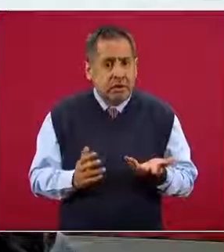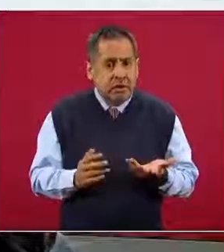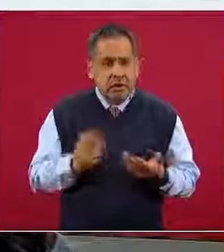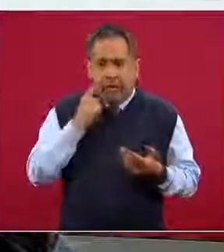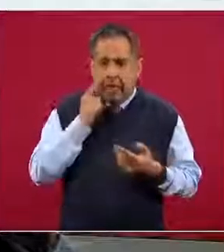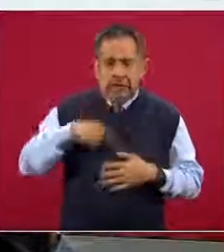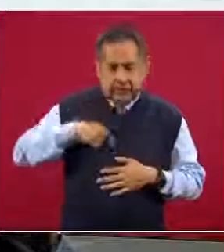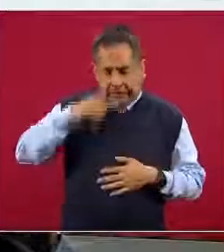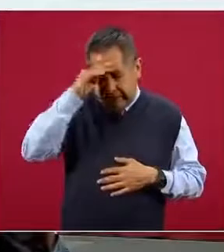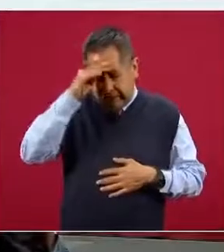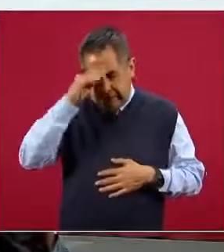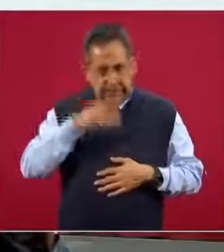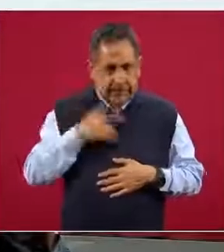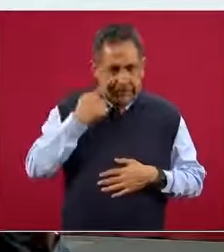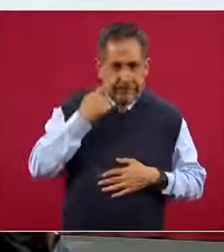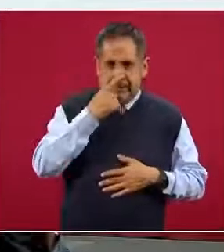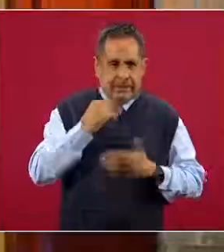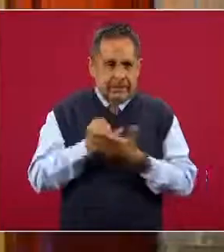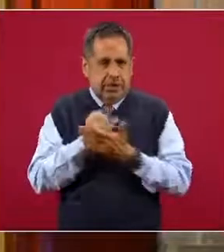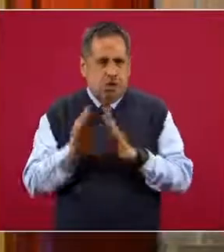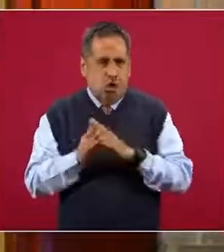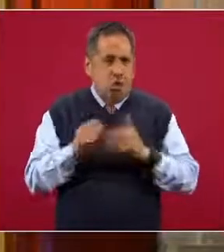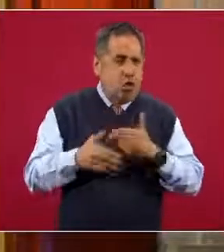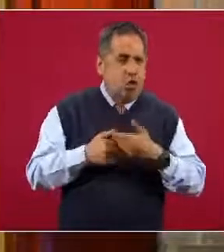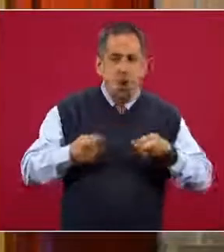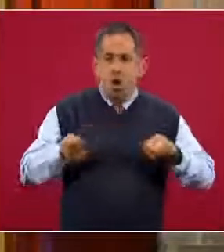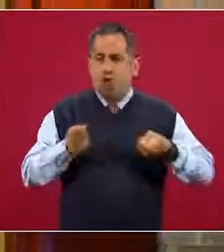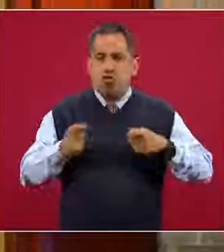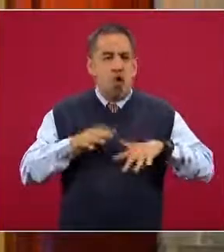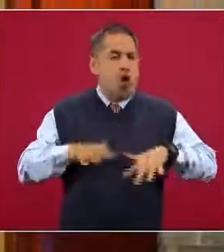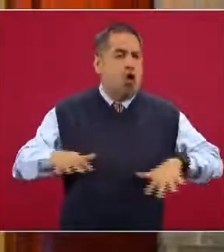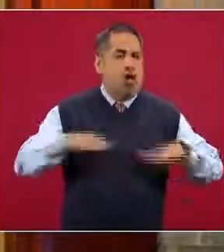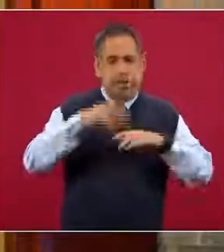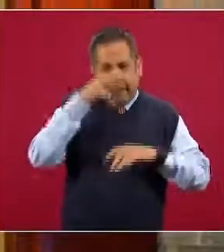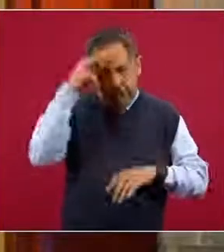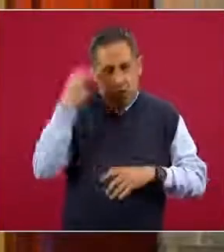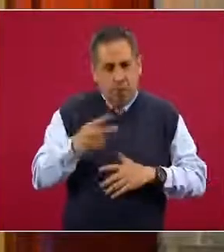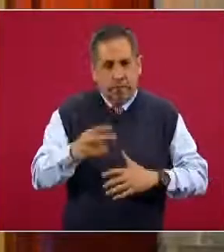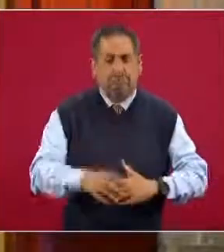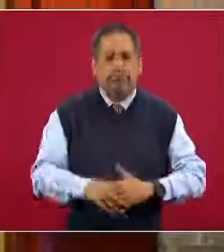las acciones y cómo se está llevando a cabo el control de la epidemia en México.